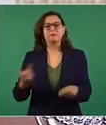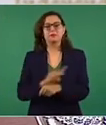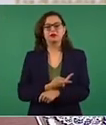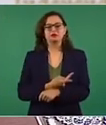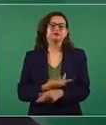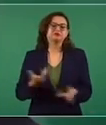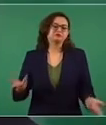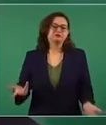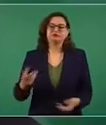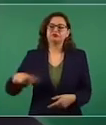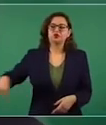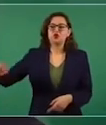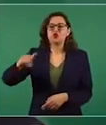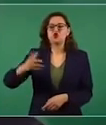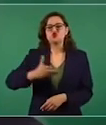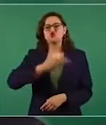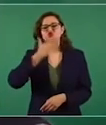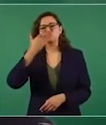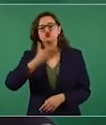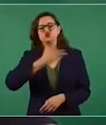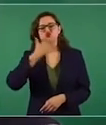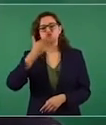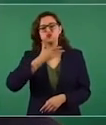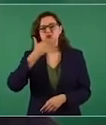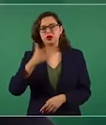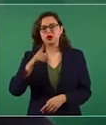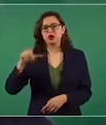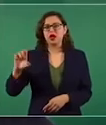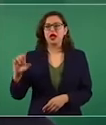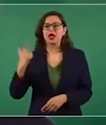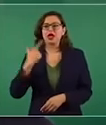que se heredó del periodo neoliberal.